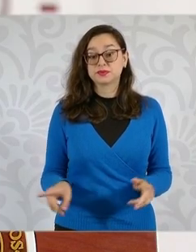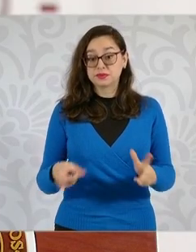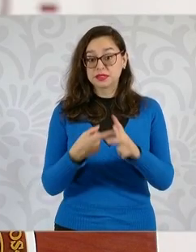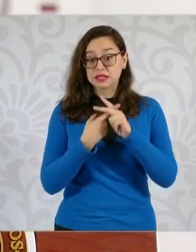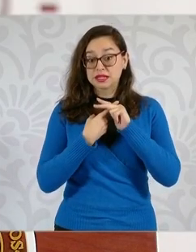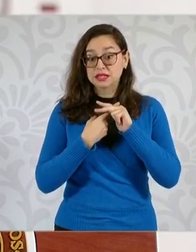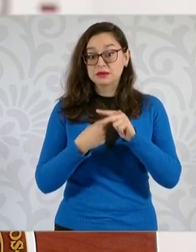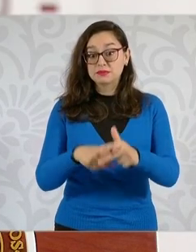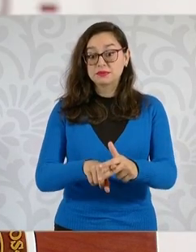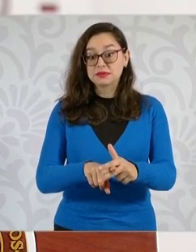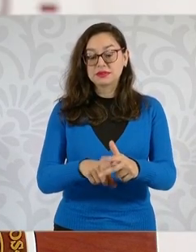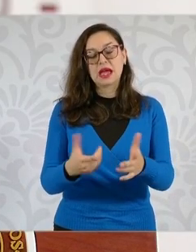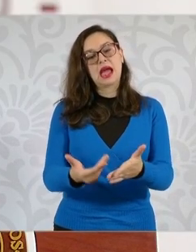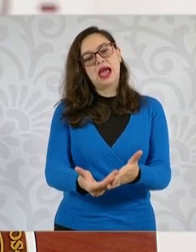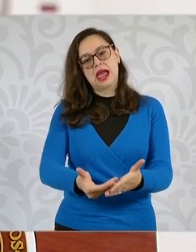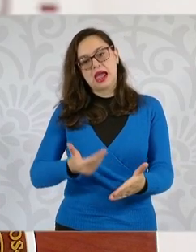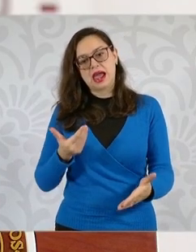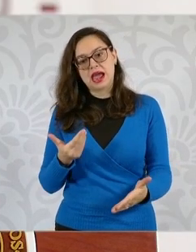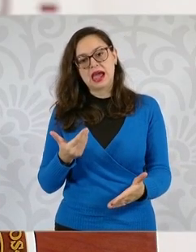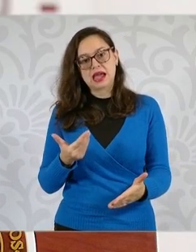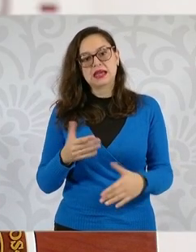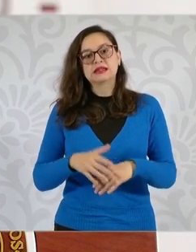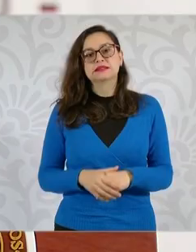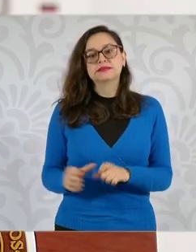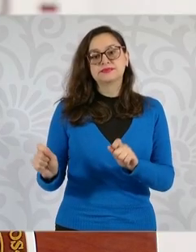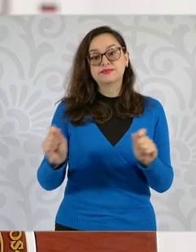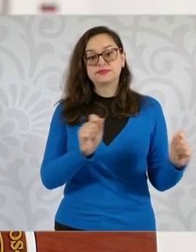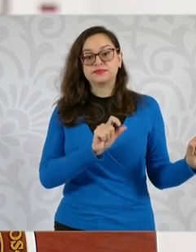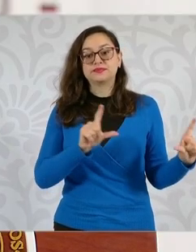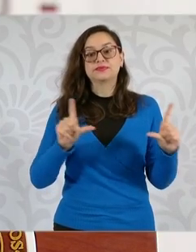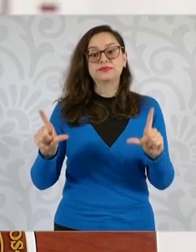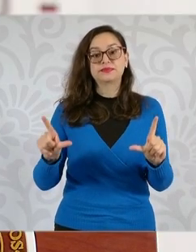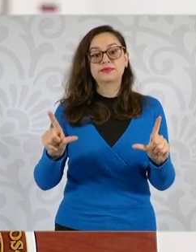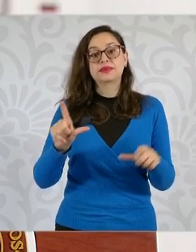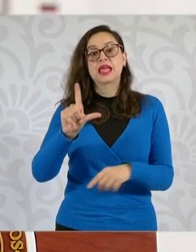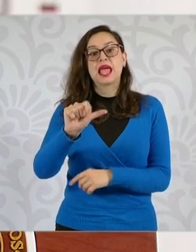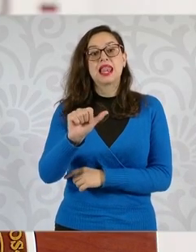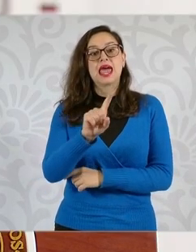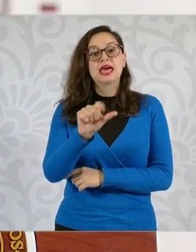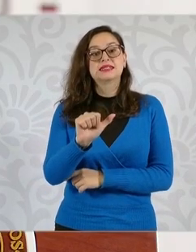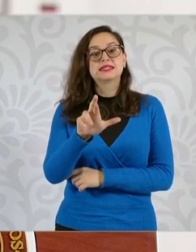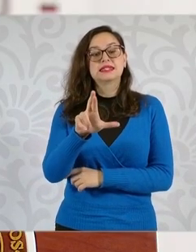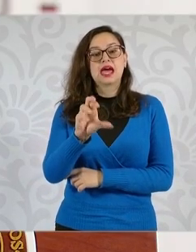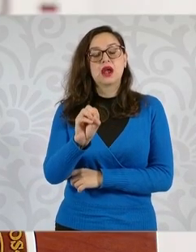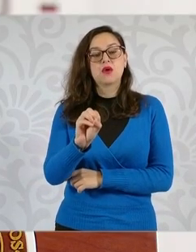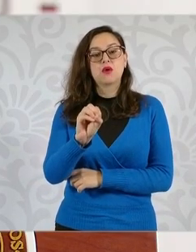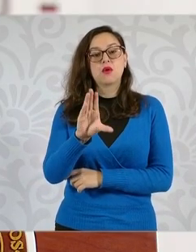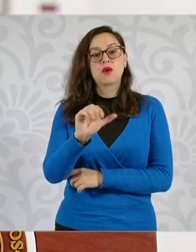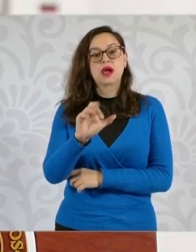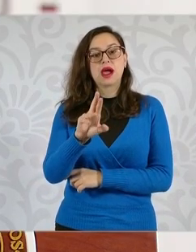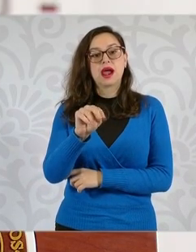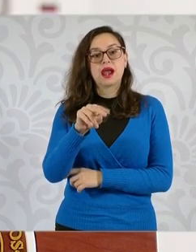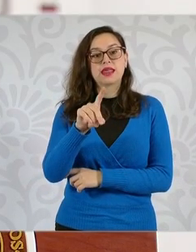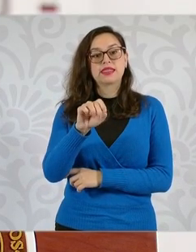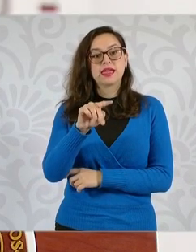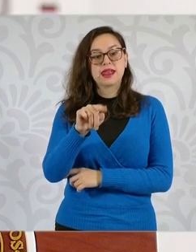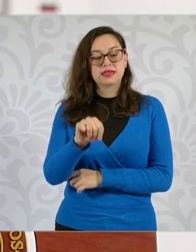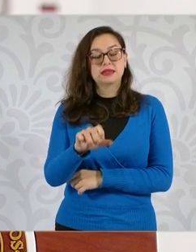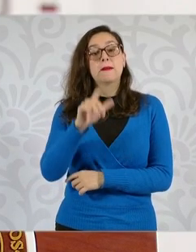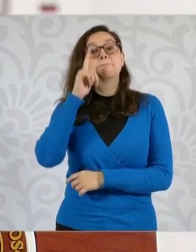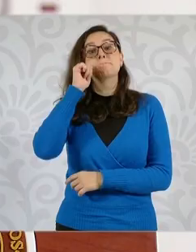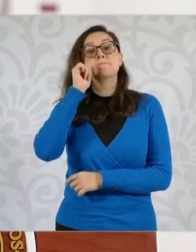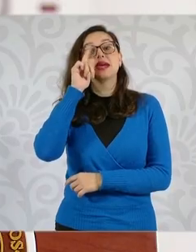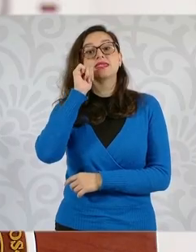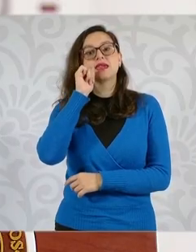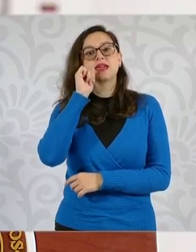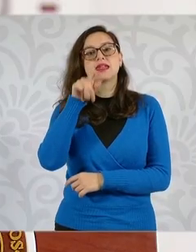recordatorio de Lázaro Cárdenas, porque el día de mañana es su aniversario luctuoso, de unos